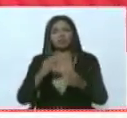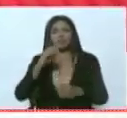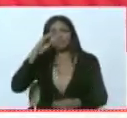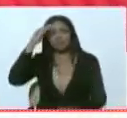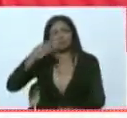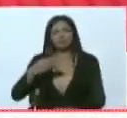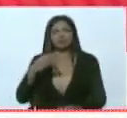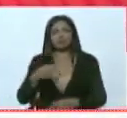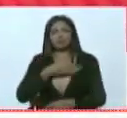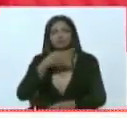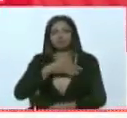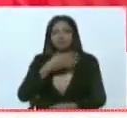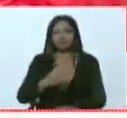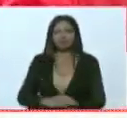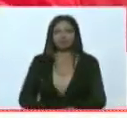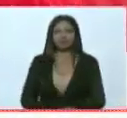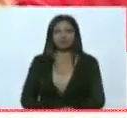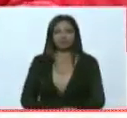estabilidad social.